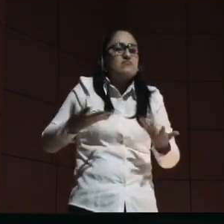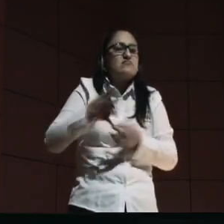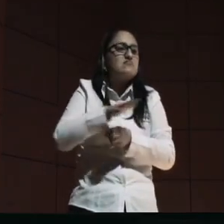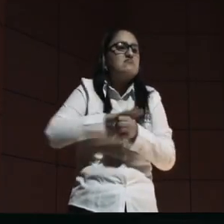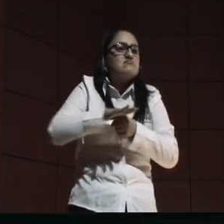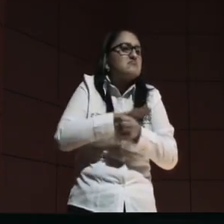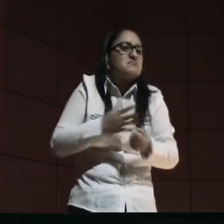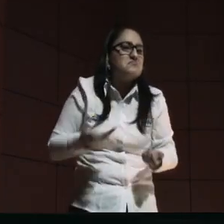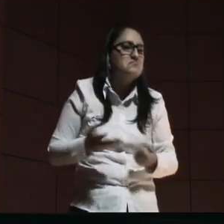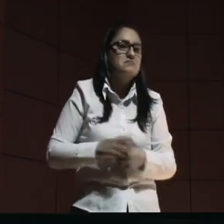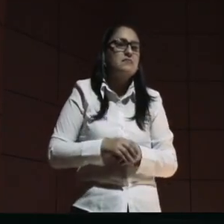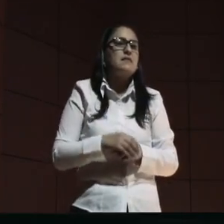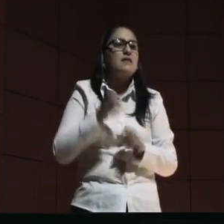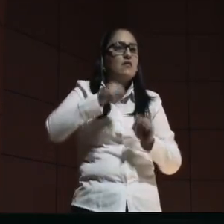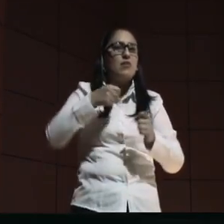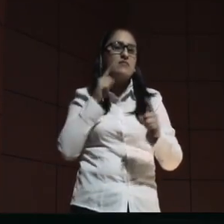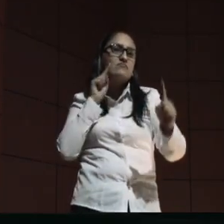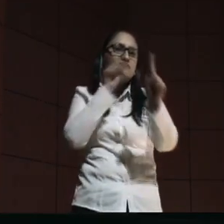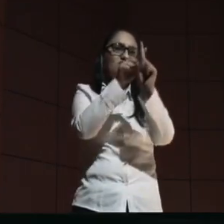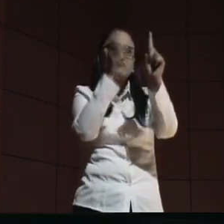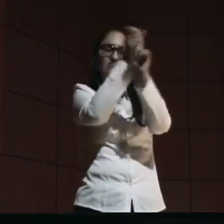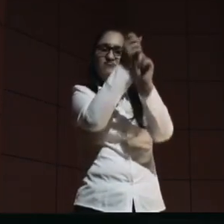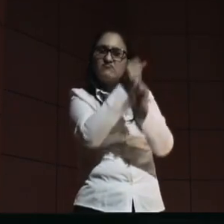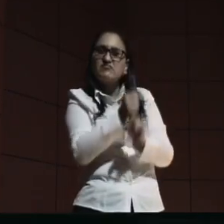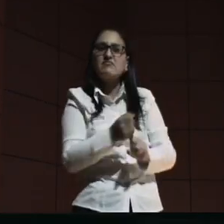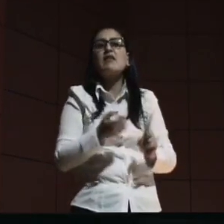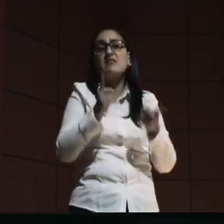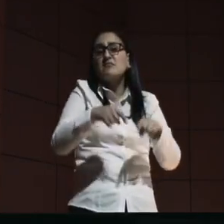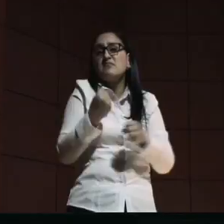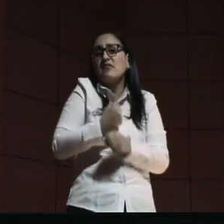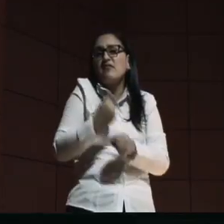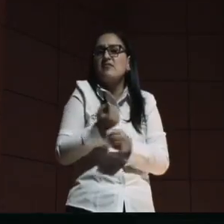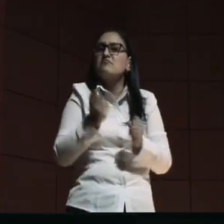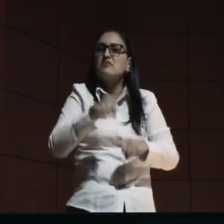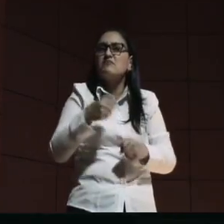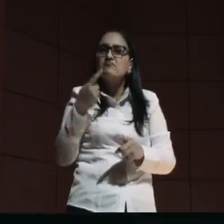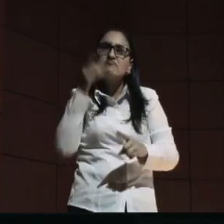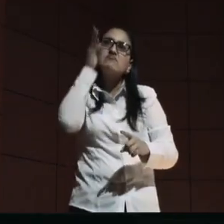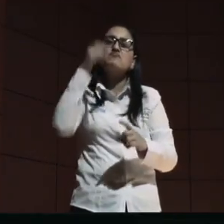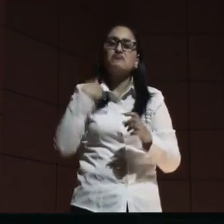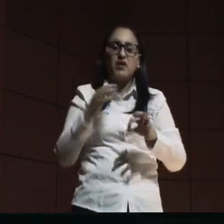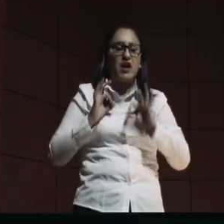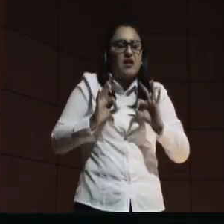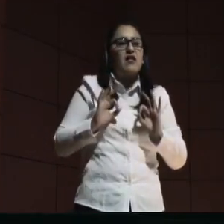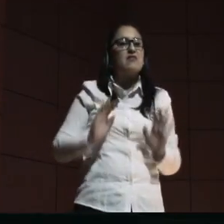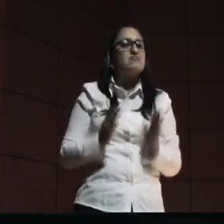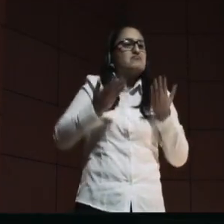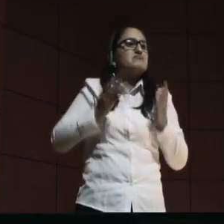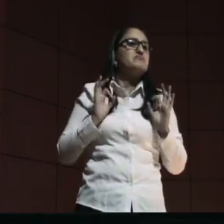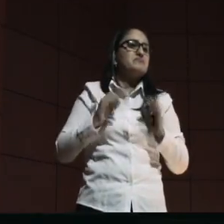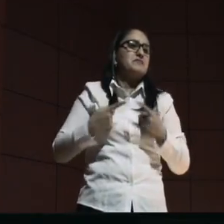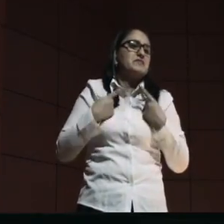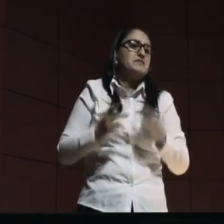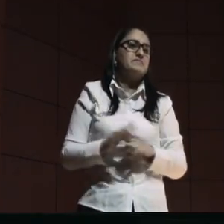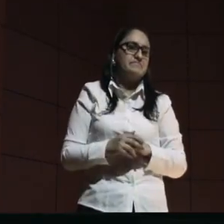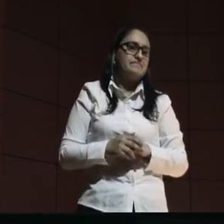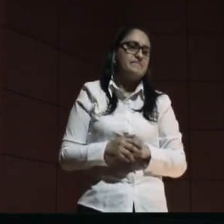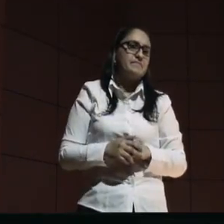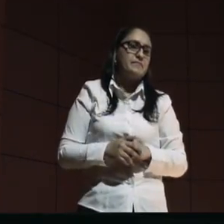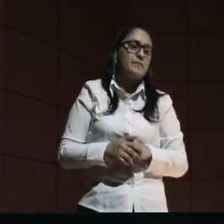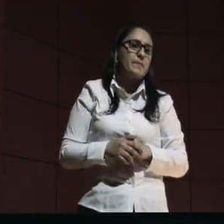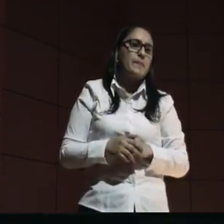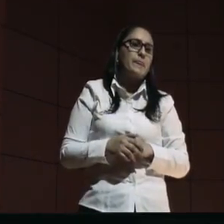circunstancias y conquistar objetivos, así como trabajar para mejorar su calidad de vida. Cierro